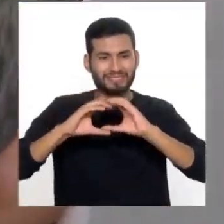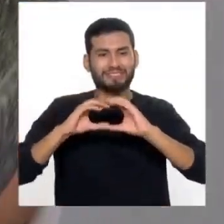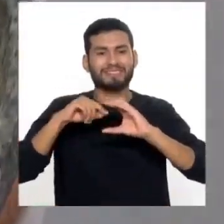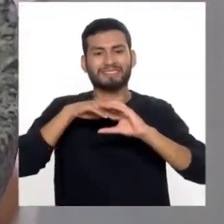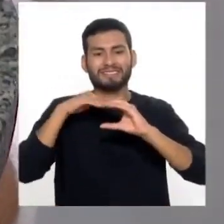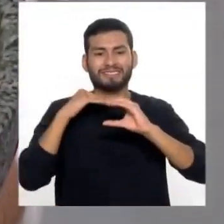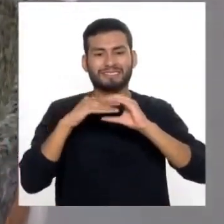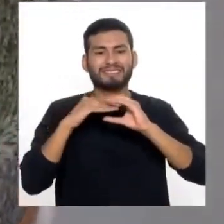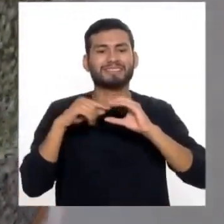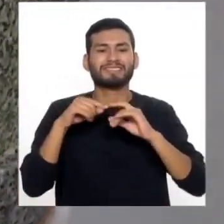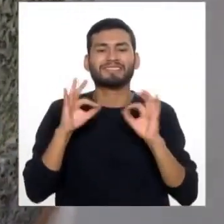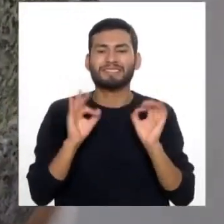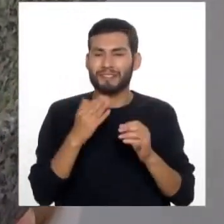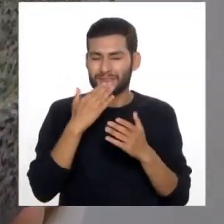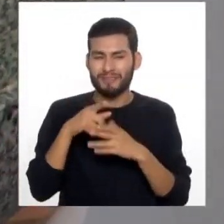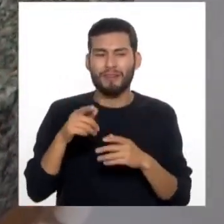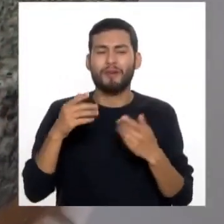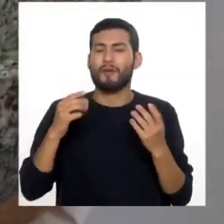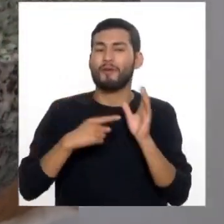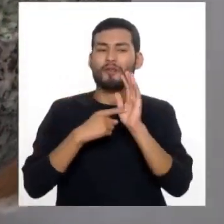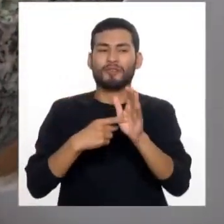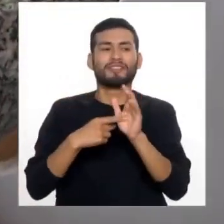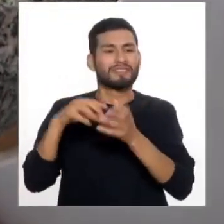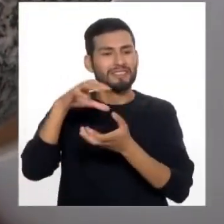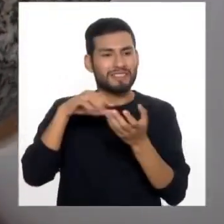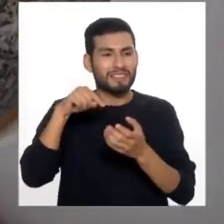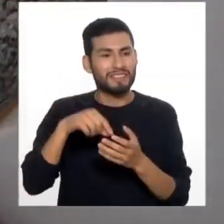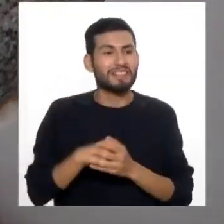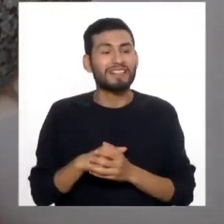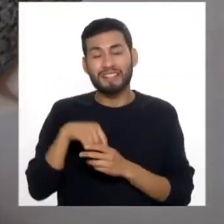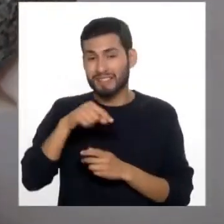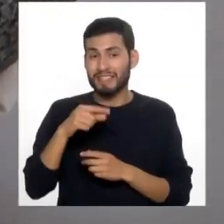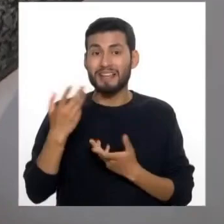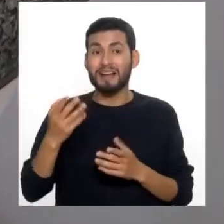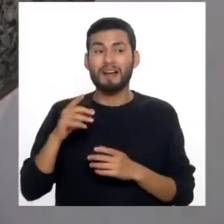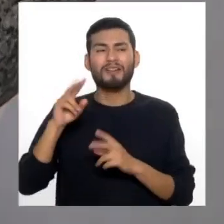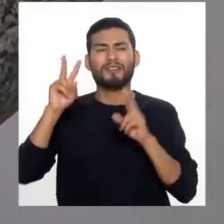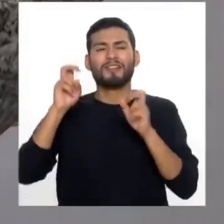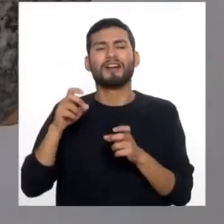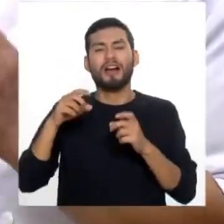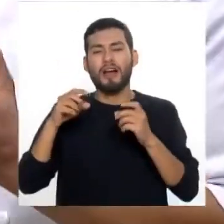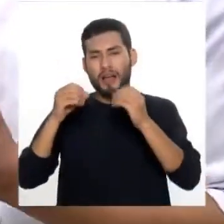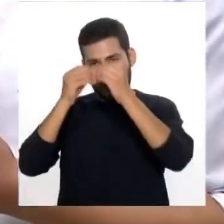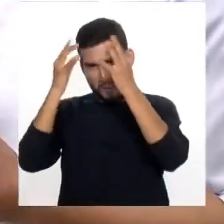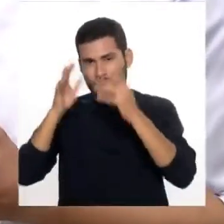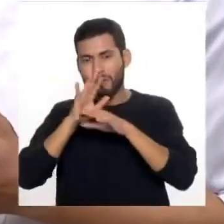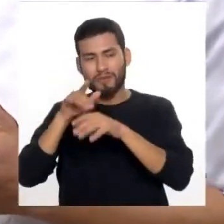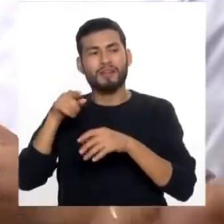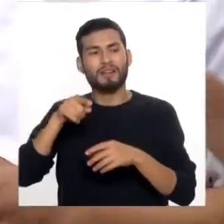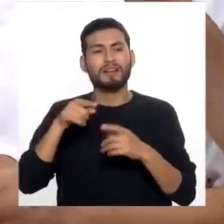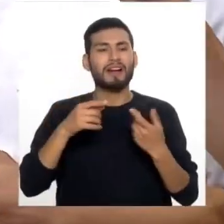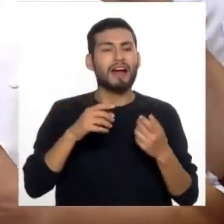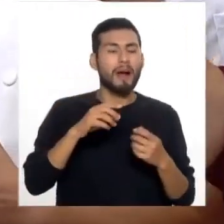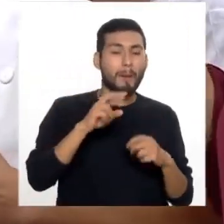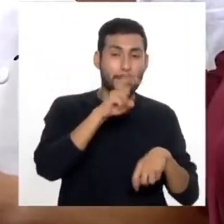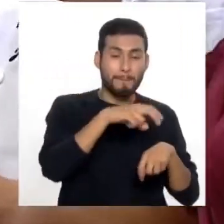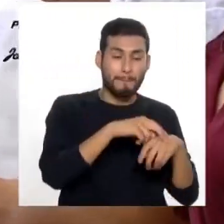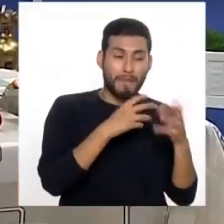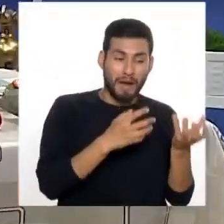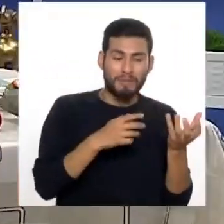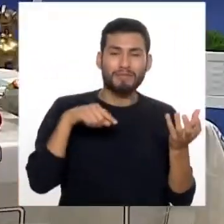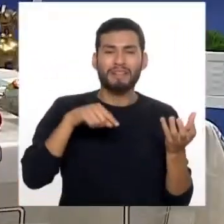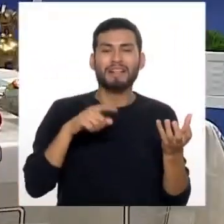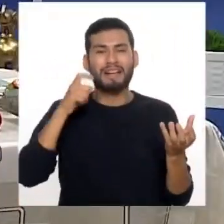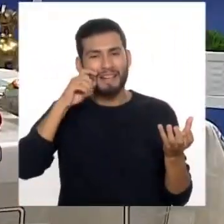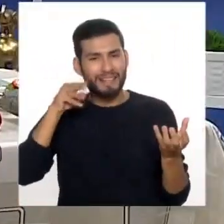Norte. Tenemos un plato bandera, que es la combinación, el matrimonio marino que le llamamos, entre causa y cevichito. ¿Y qué pescado?